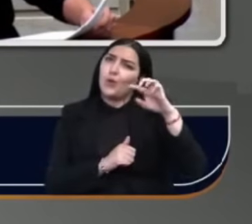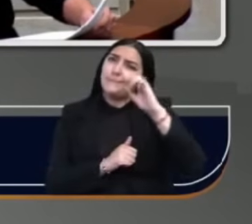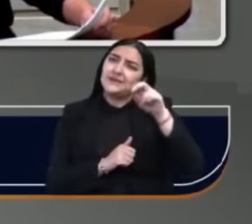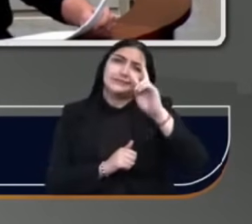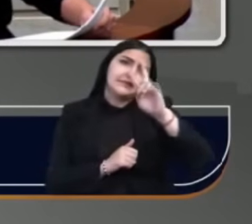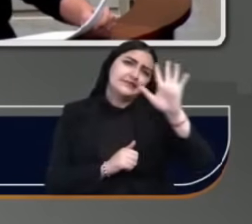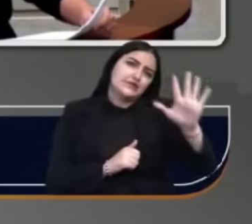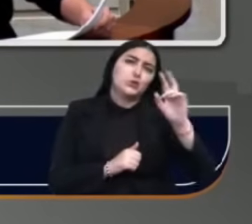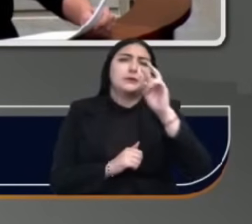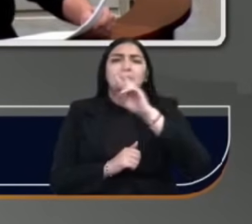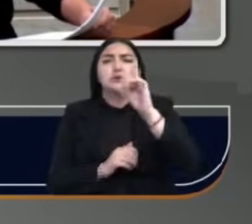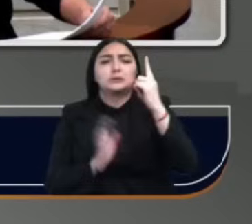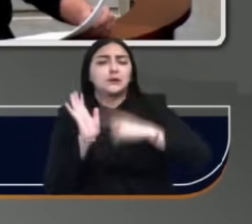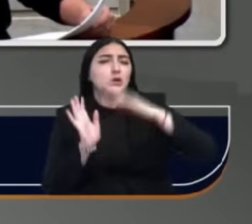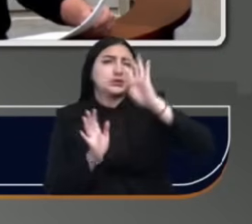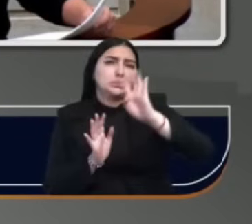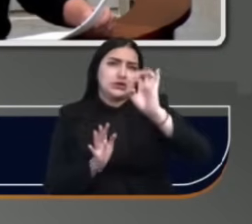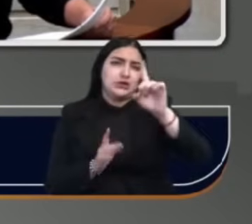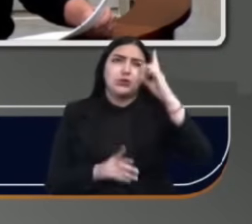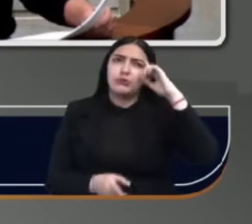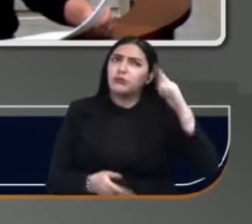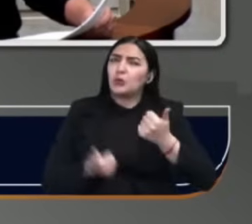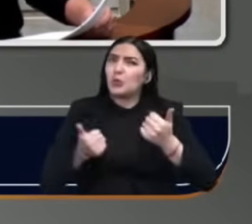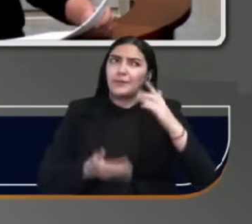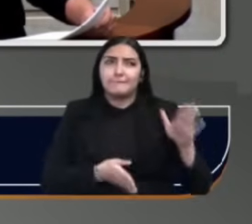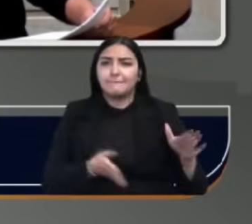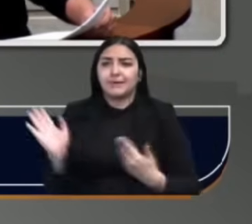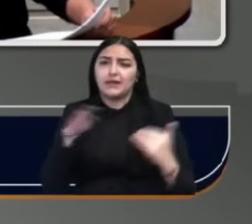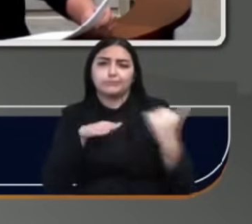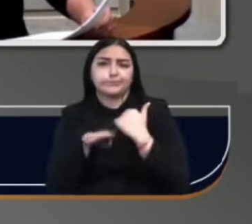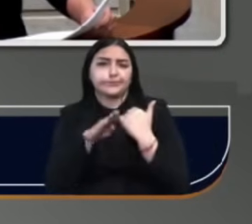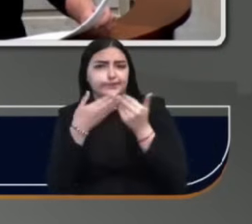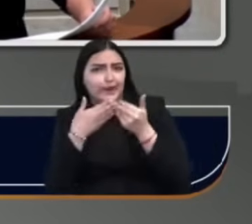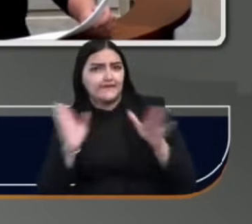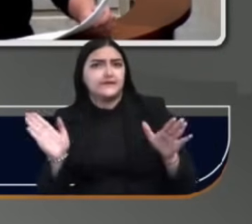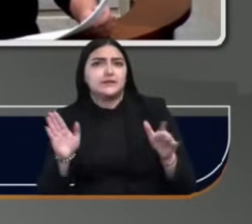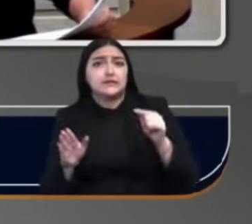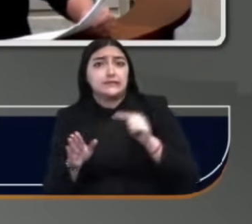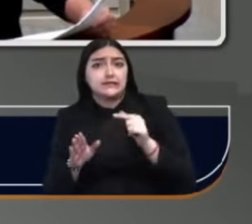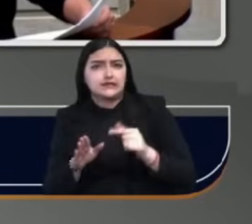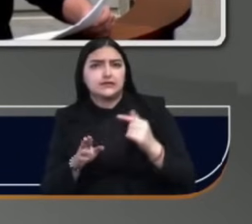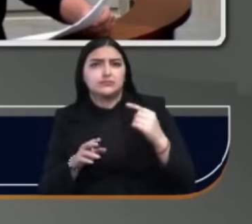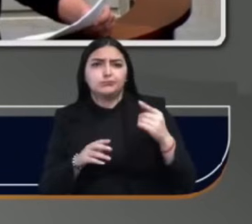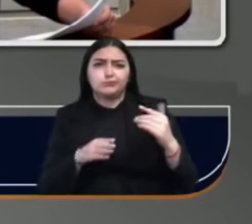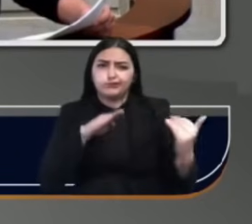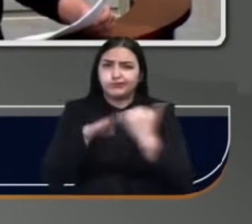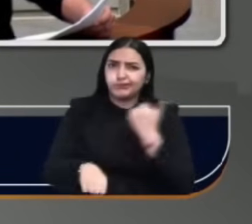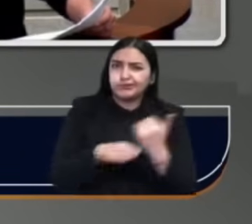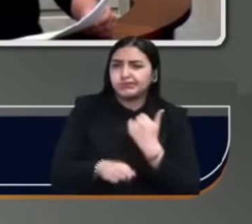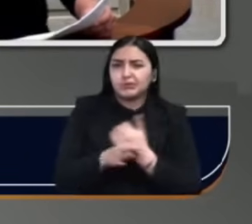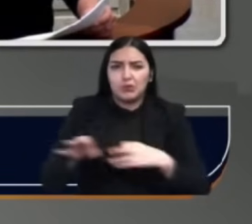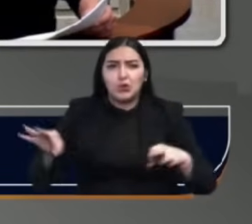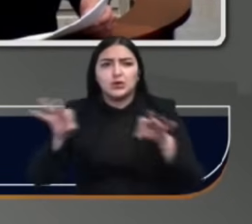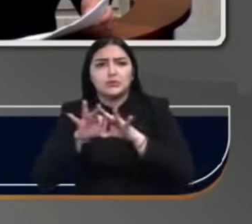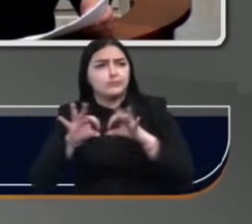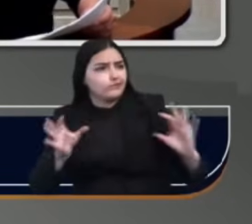de 1991, que tenía un plan, que era el Plan Vial de Apertura. Era una gran red de vías nacionales